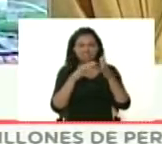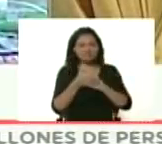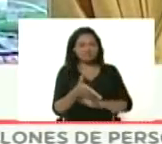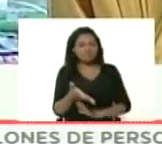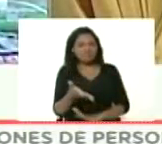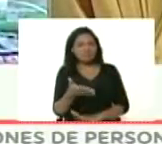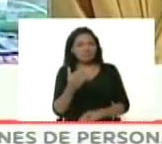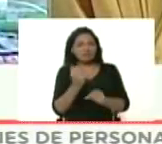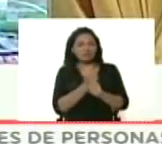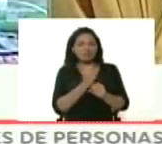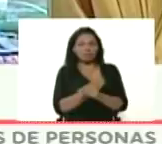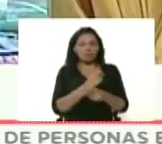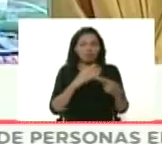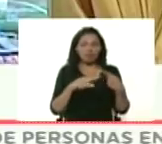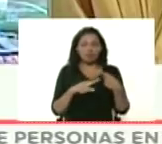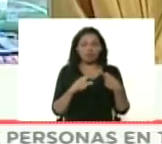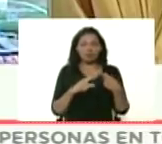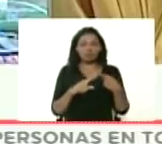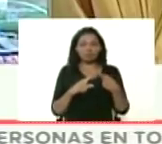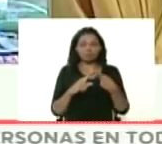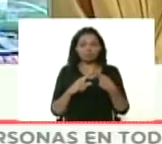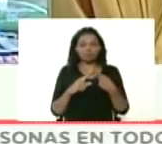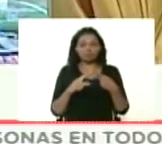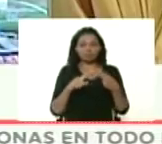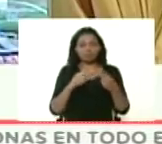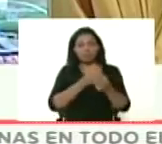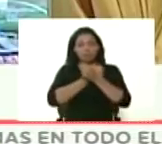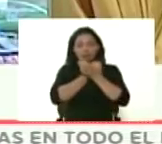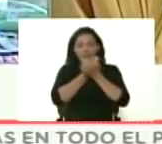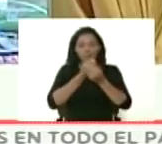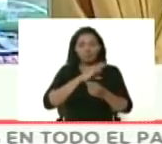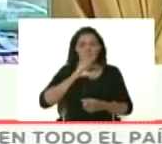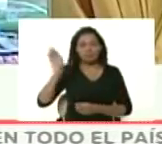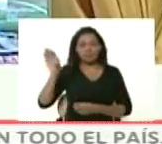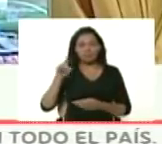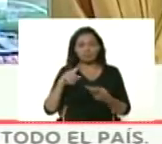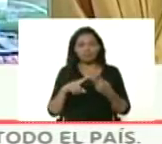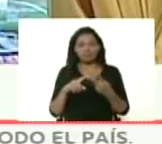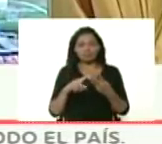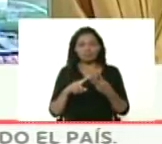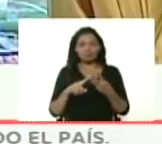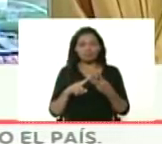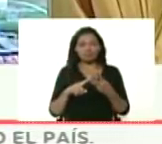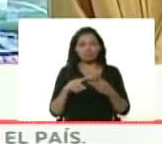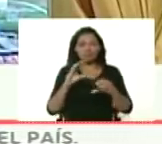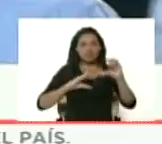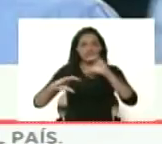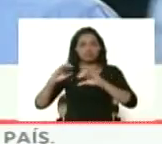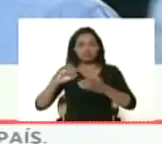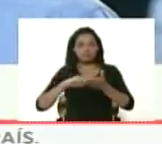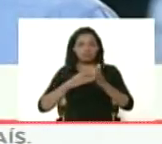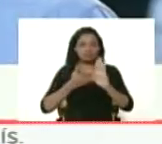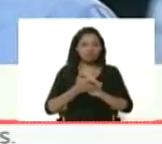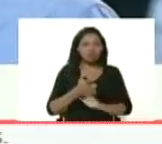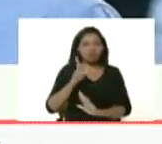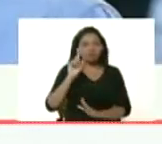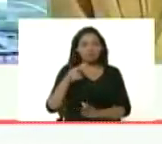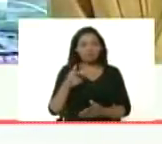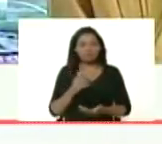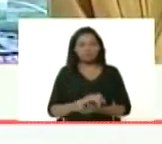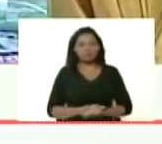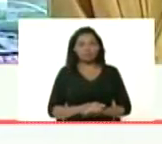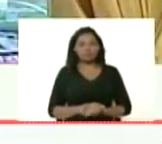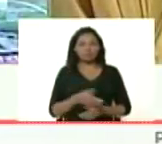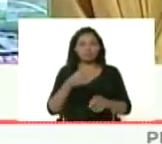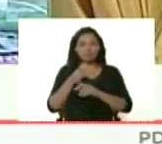El trabajo, el amor a la patria, la ciencia, la tecnología. Y de